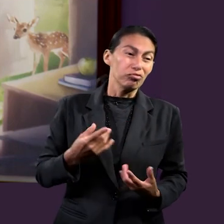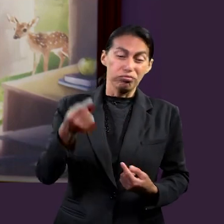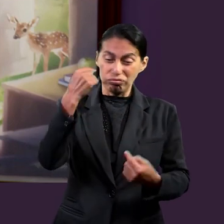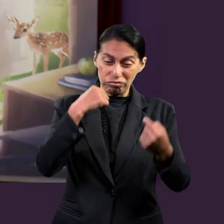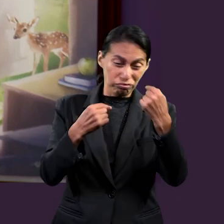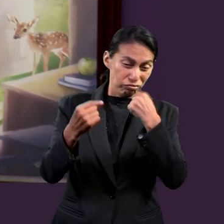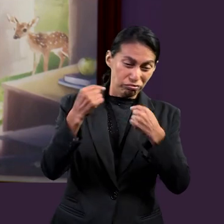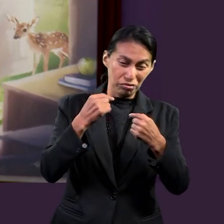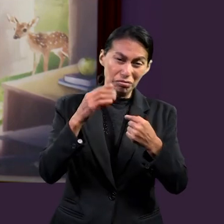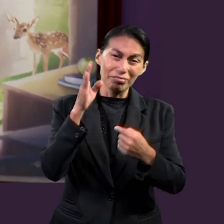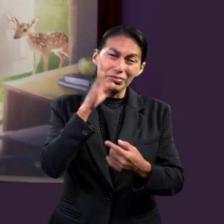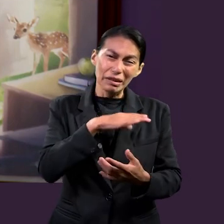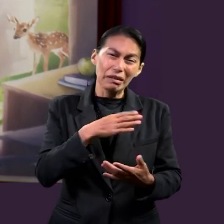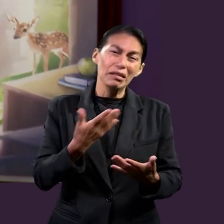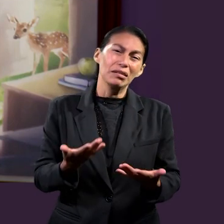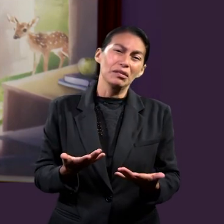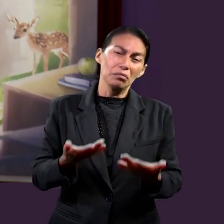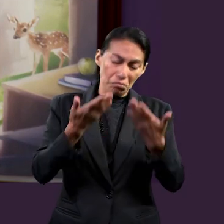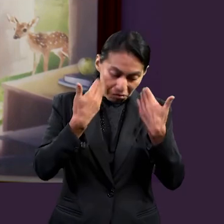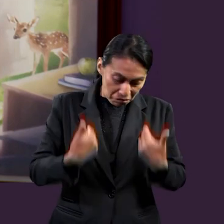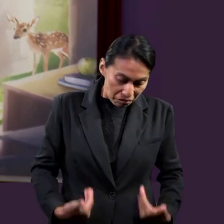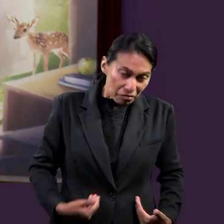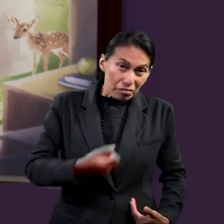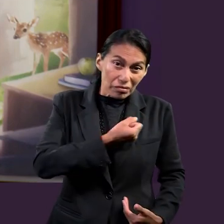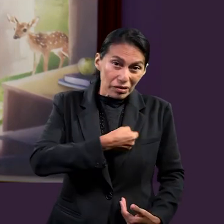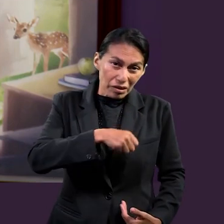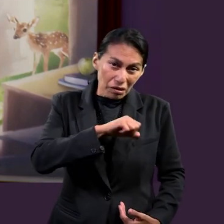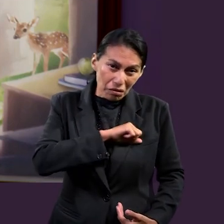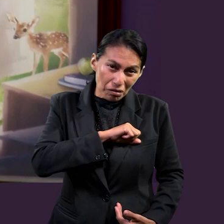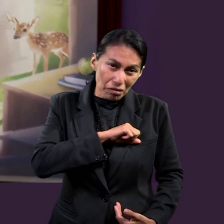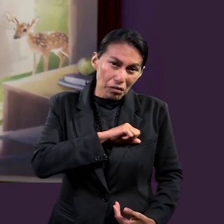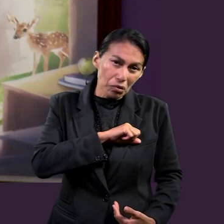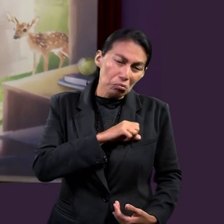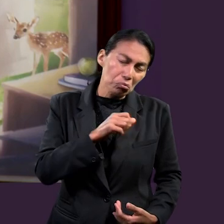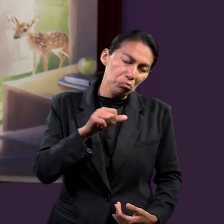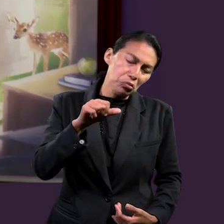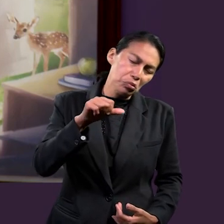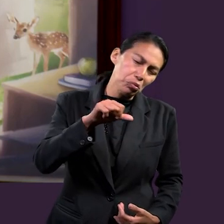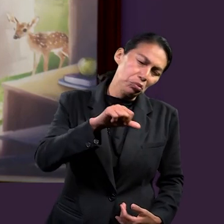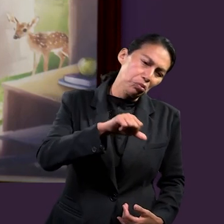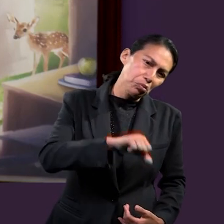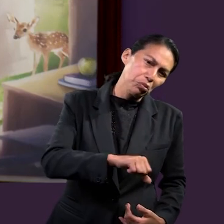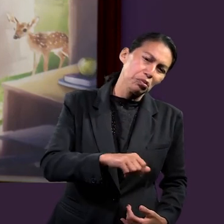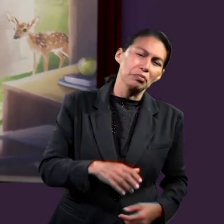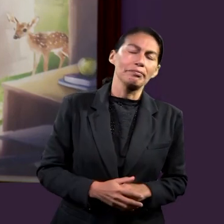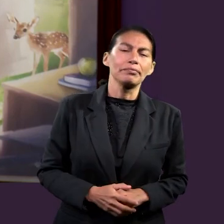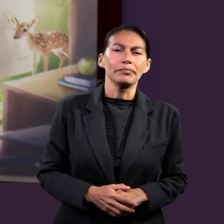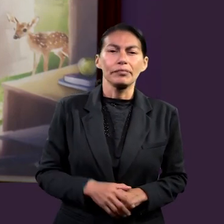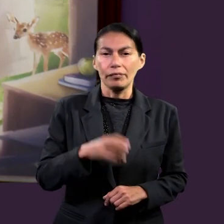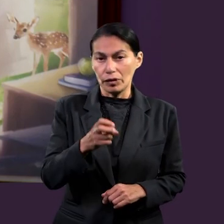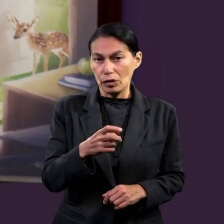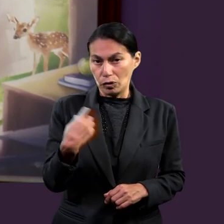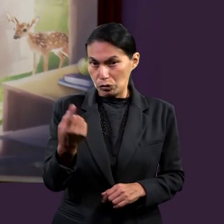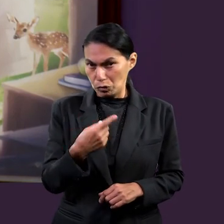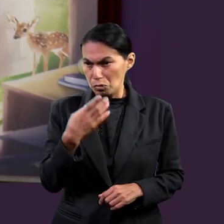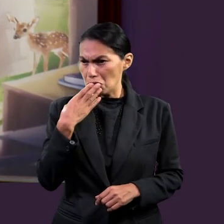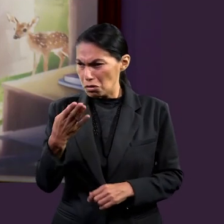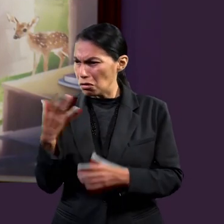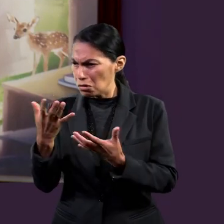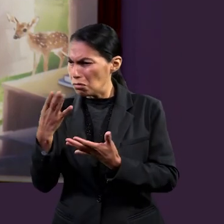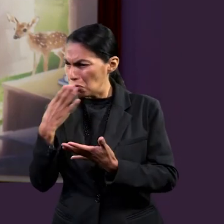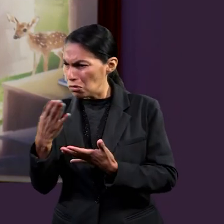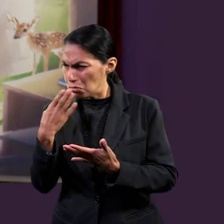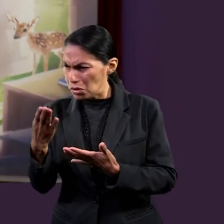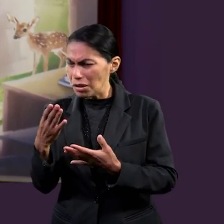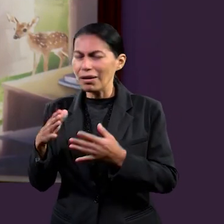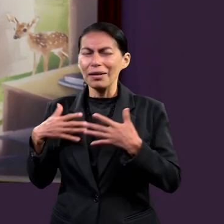Porque las emociones, al final de cuentas, también afectan el físico de las personas y la salud de las personas. Entonces, abarca muchas cosas que,